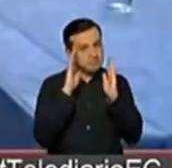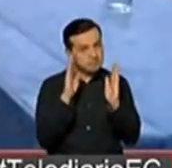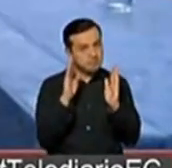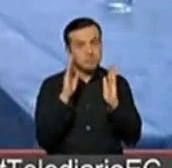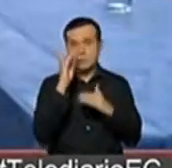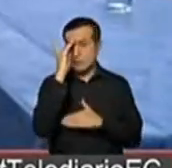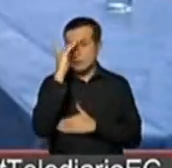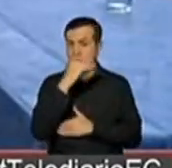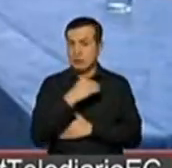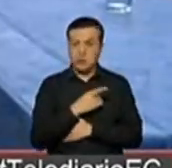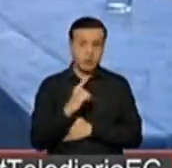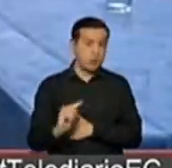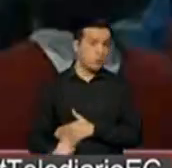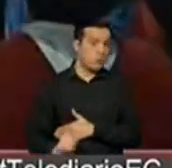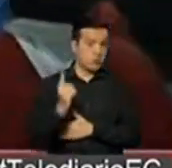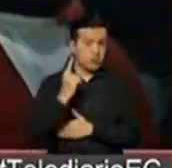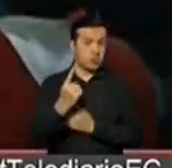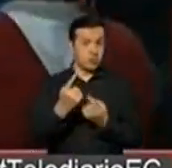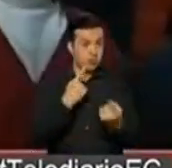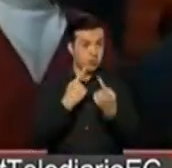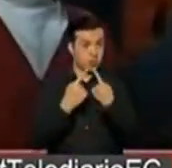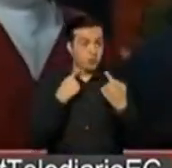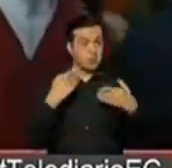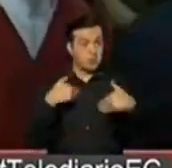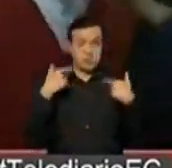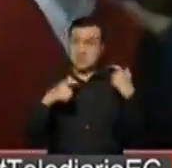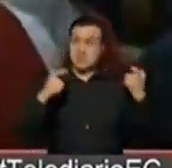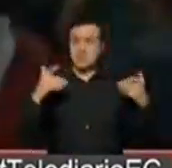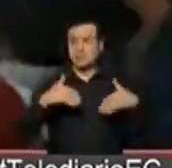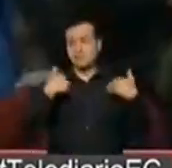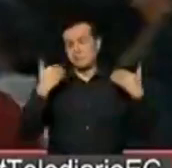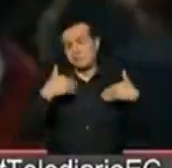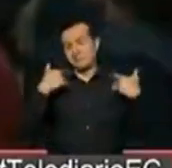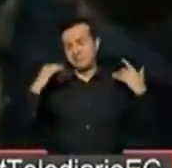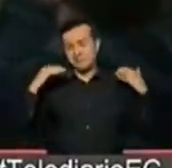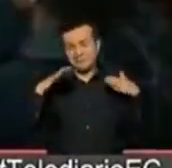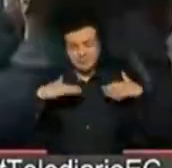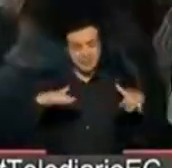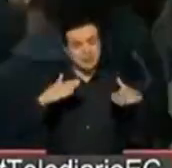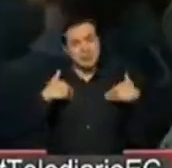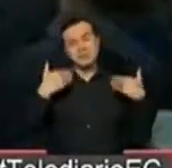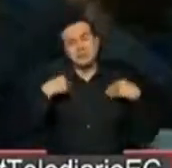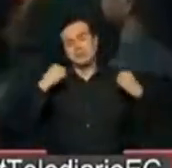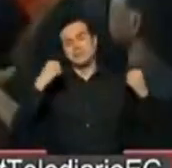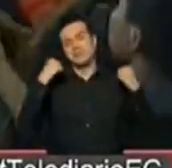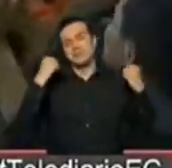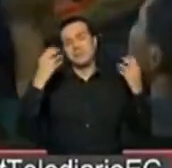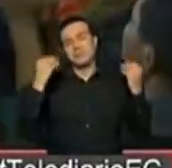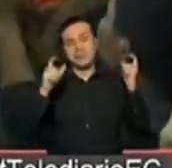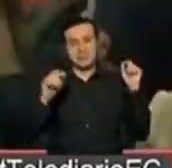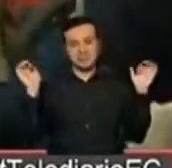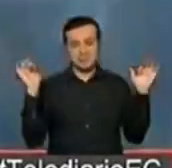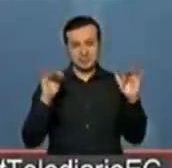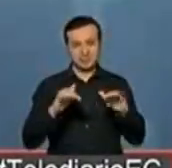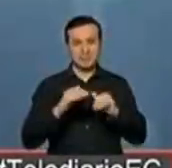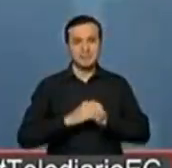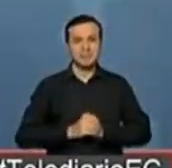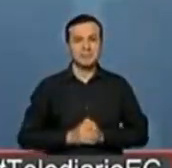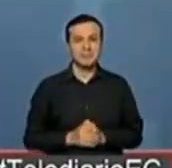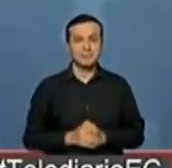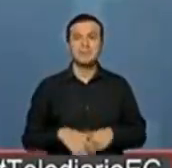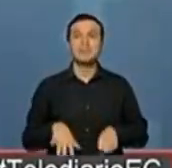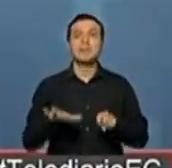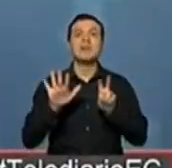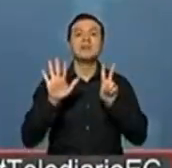decisión celebrada no solo en la mesa de diálogo, sino por la ciudadanía que se encontraba movilizada en las calles. Alex Llanos, Medios Públicos. 7